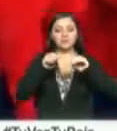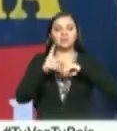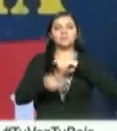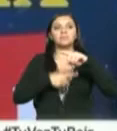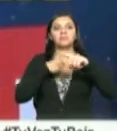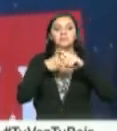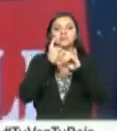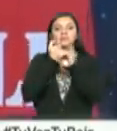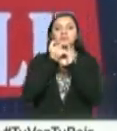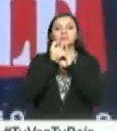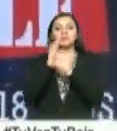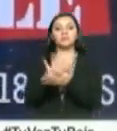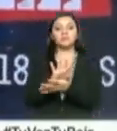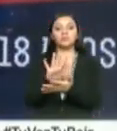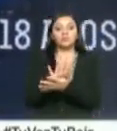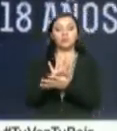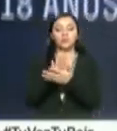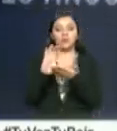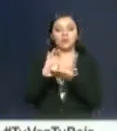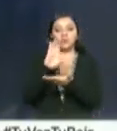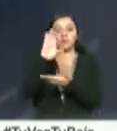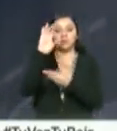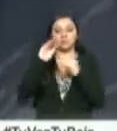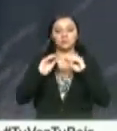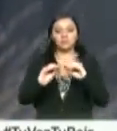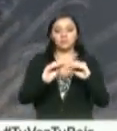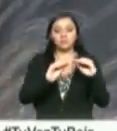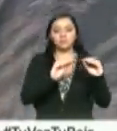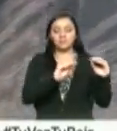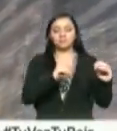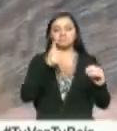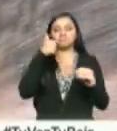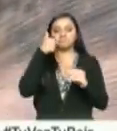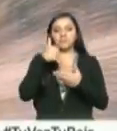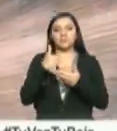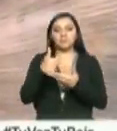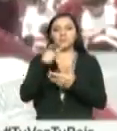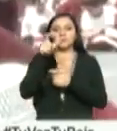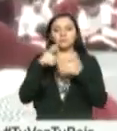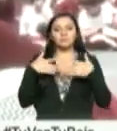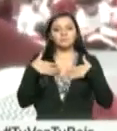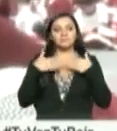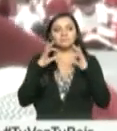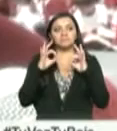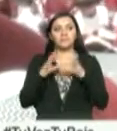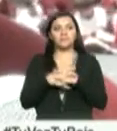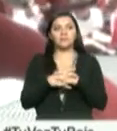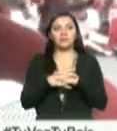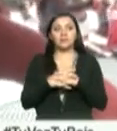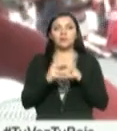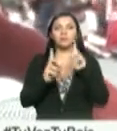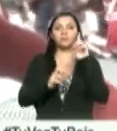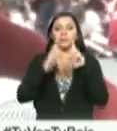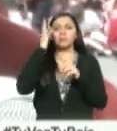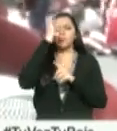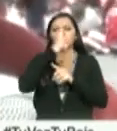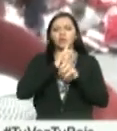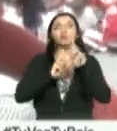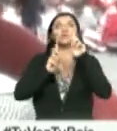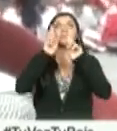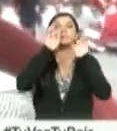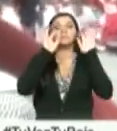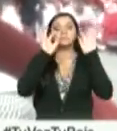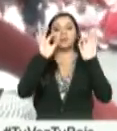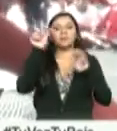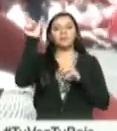con instituciones educativas, actividades que han sido destacadas por los beneficiarios. La pirotecnia puede ser algo bonito en manos